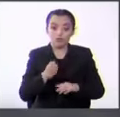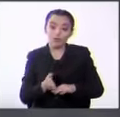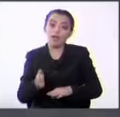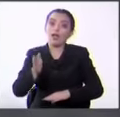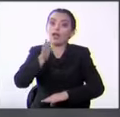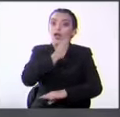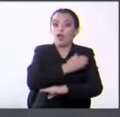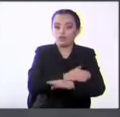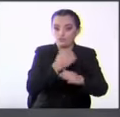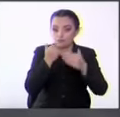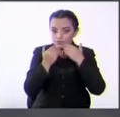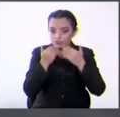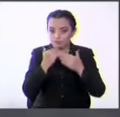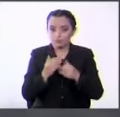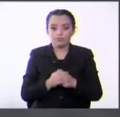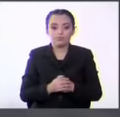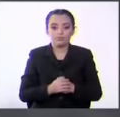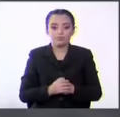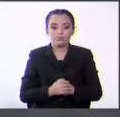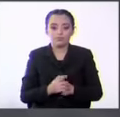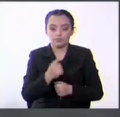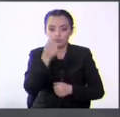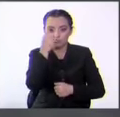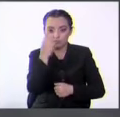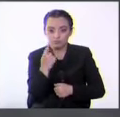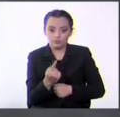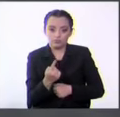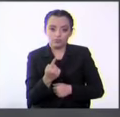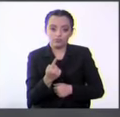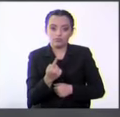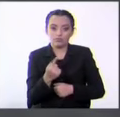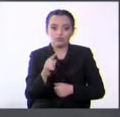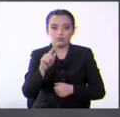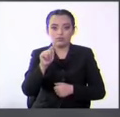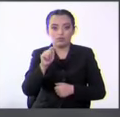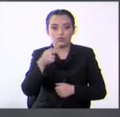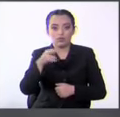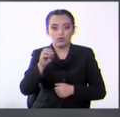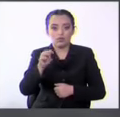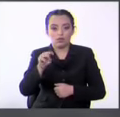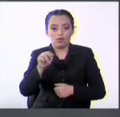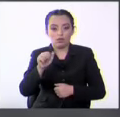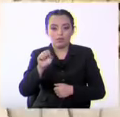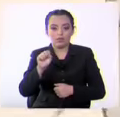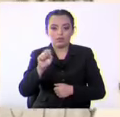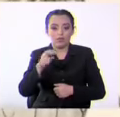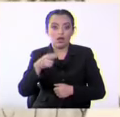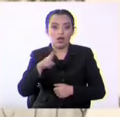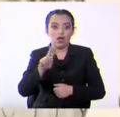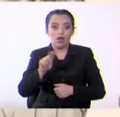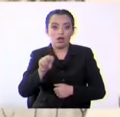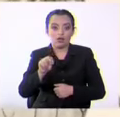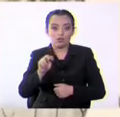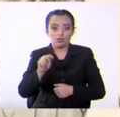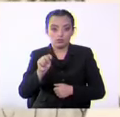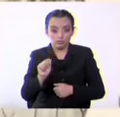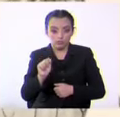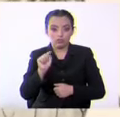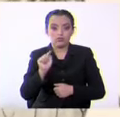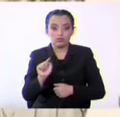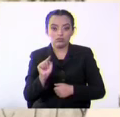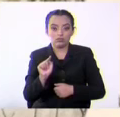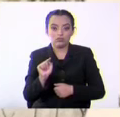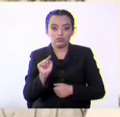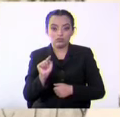El primero en demostrar experimentalmente las mutaciones fue Thomas Hunt Morgan, quien documentó la aparición de moscas de